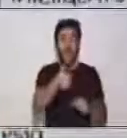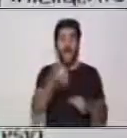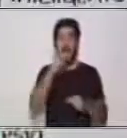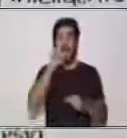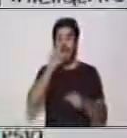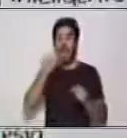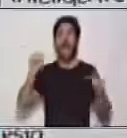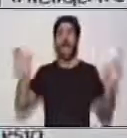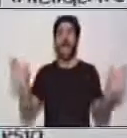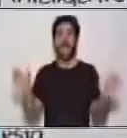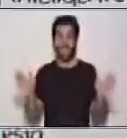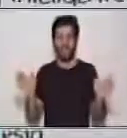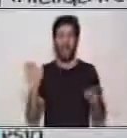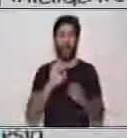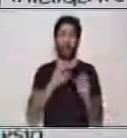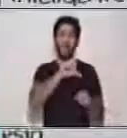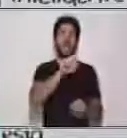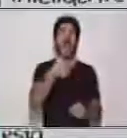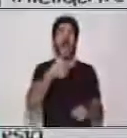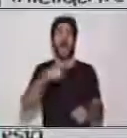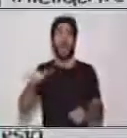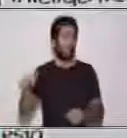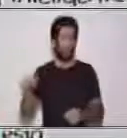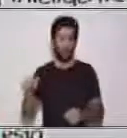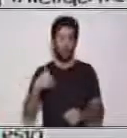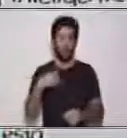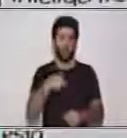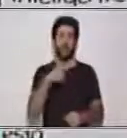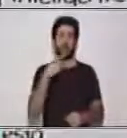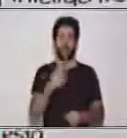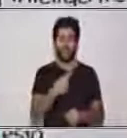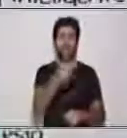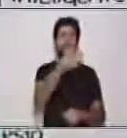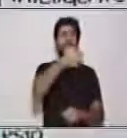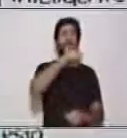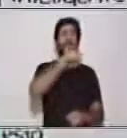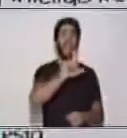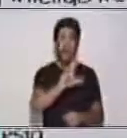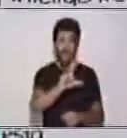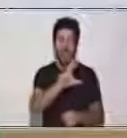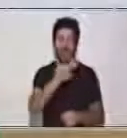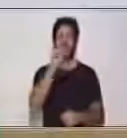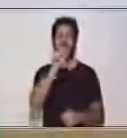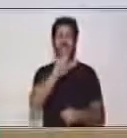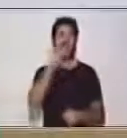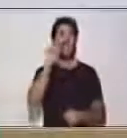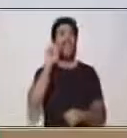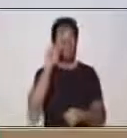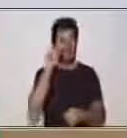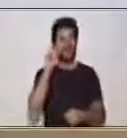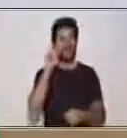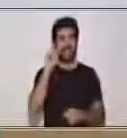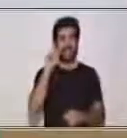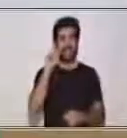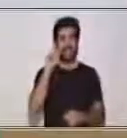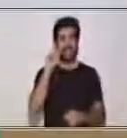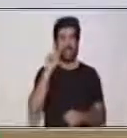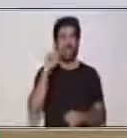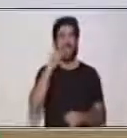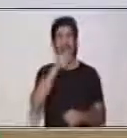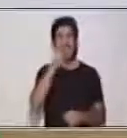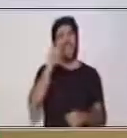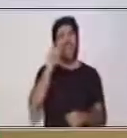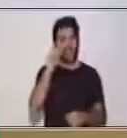la agua, por ejemplo, decimos el agua. Lo mismo sucede acá. El artículo debe cambiarse,